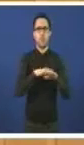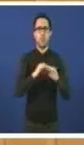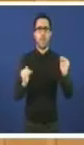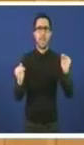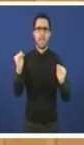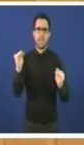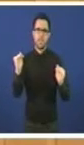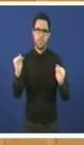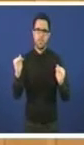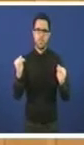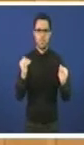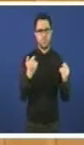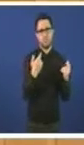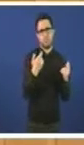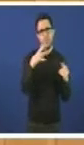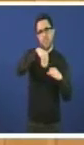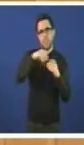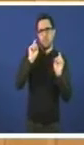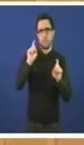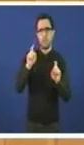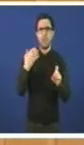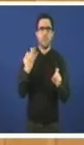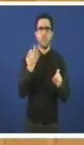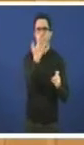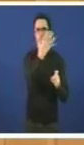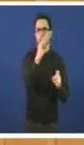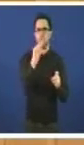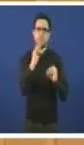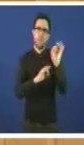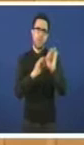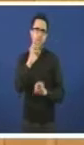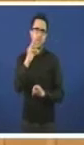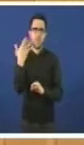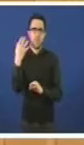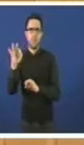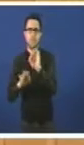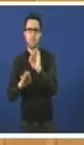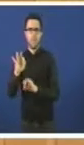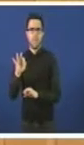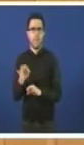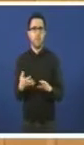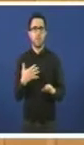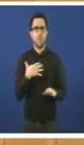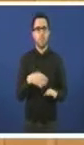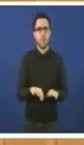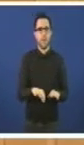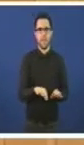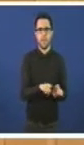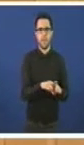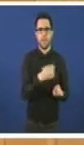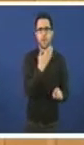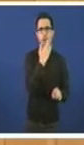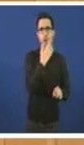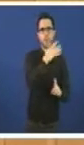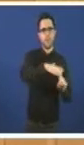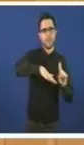establecer bloques para asegurar ese 50% puig de cuidemos efectivamente haber establecido que el conocimiento del medio